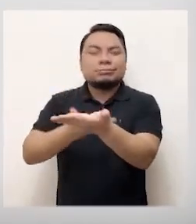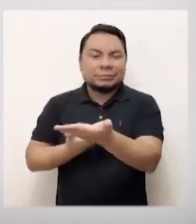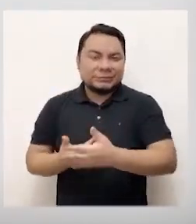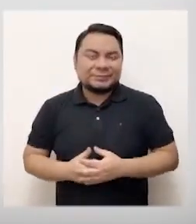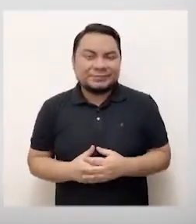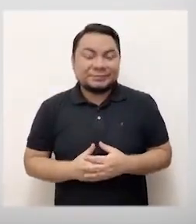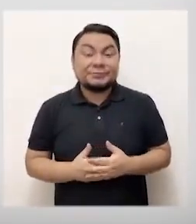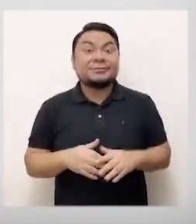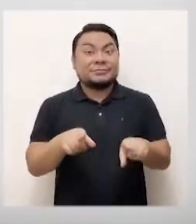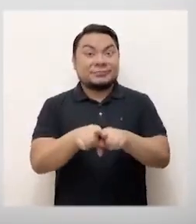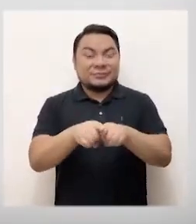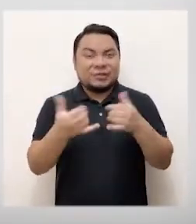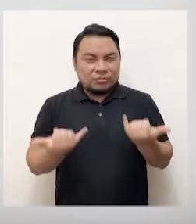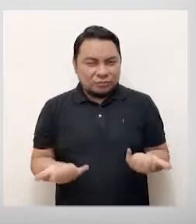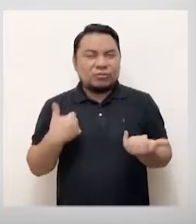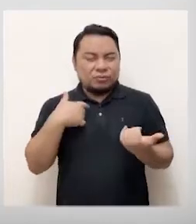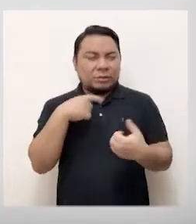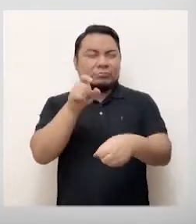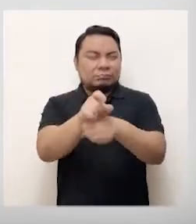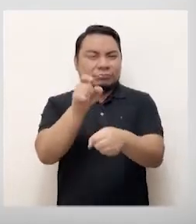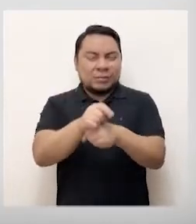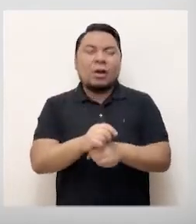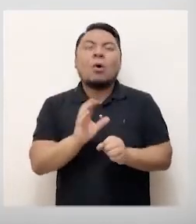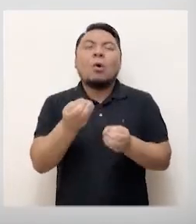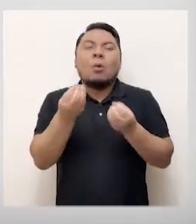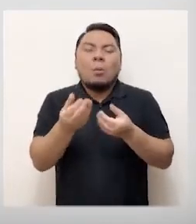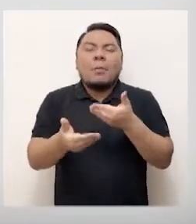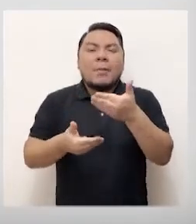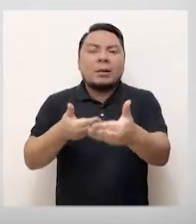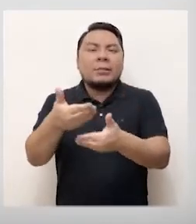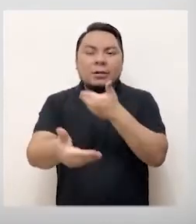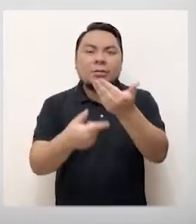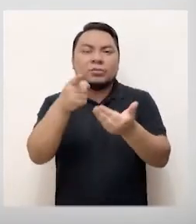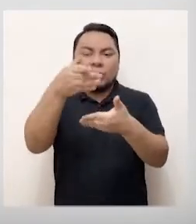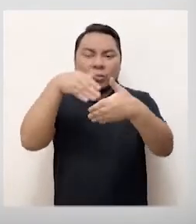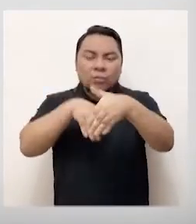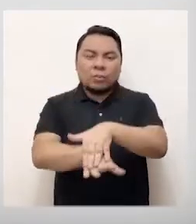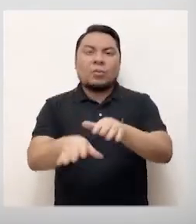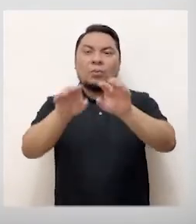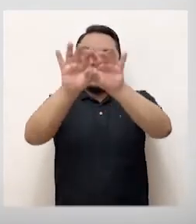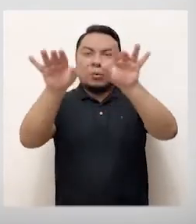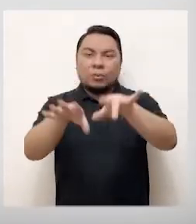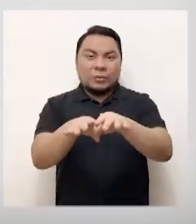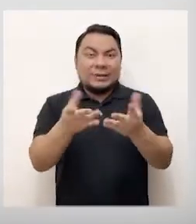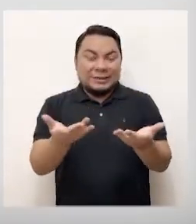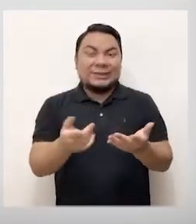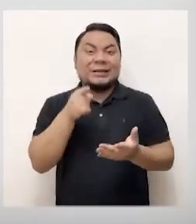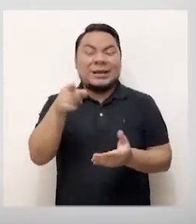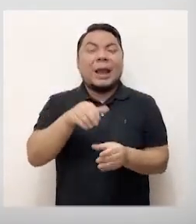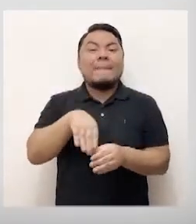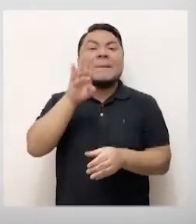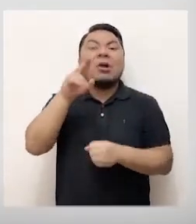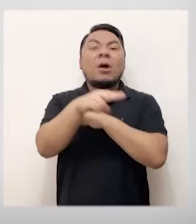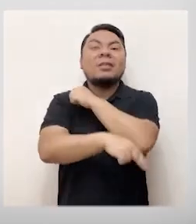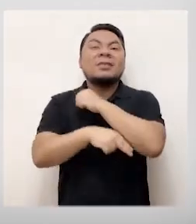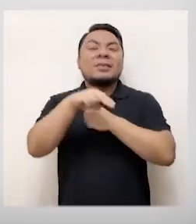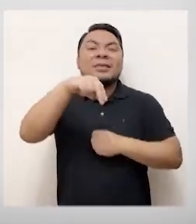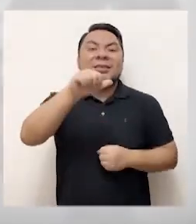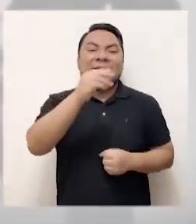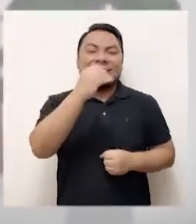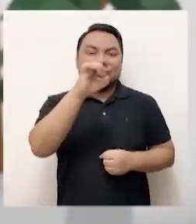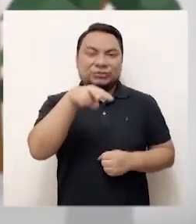trámites. Y también le guiaremos en los primeros pasos para que ingrese a su cuenta multirred virtual del Banco de la